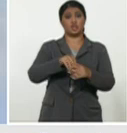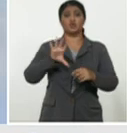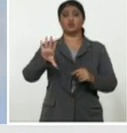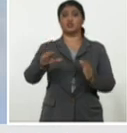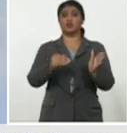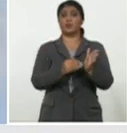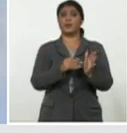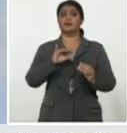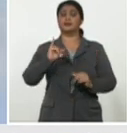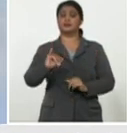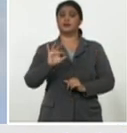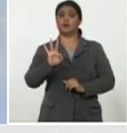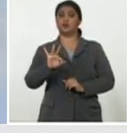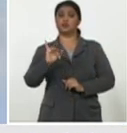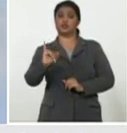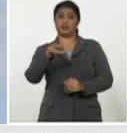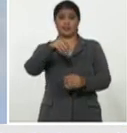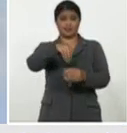5.686,